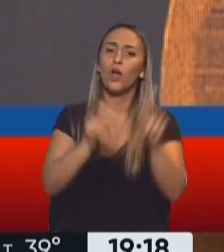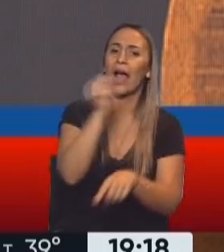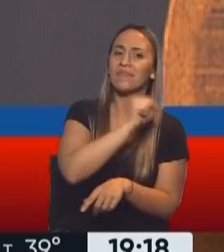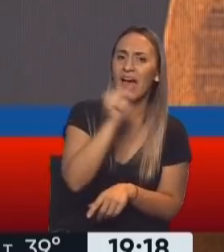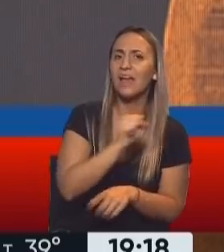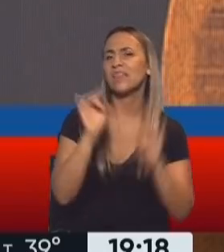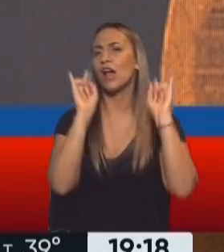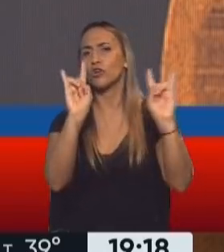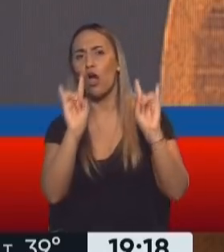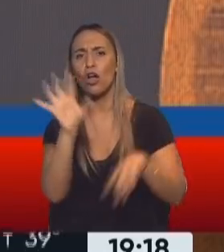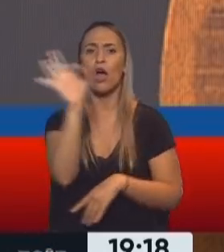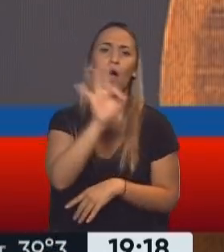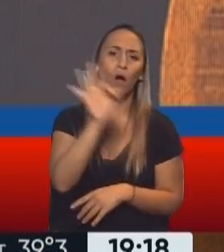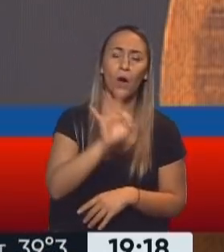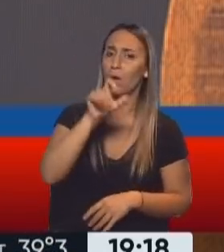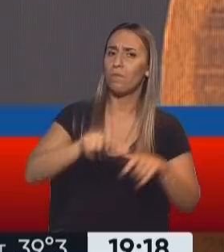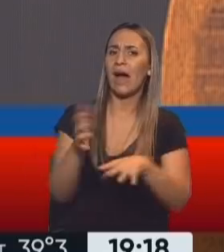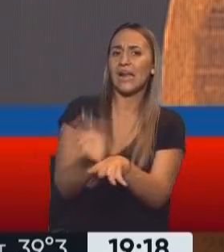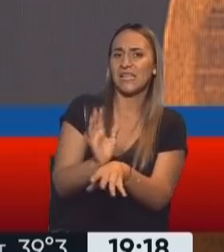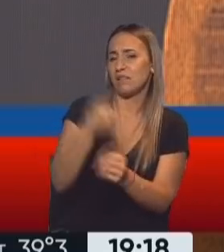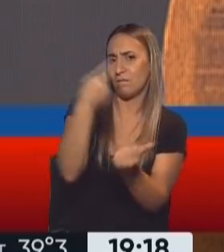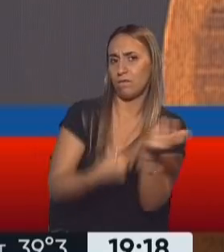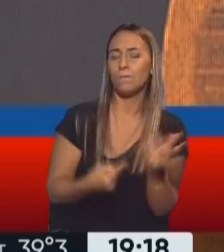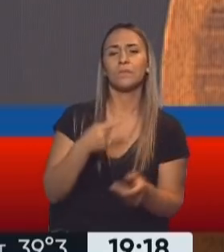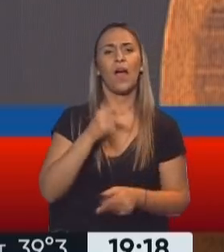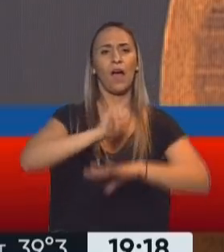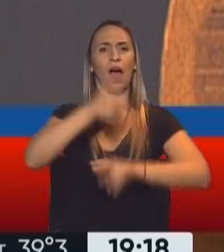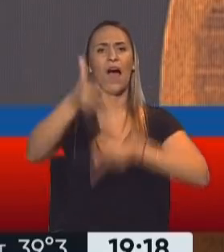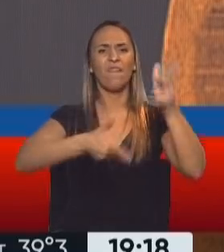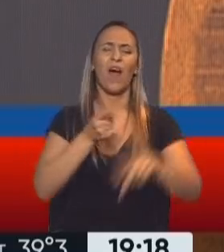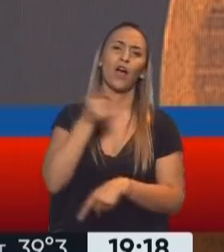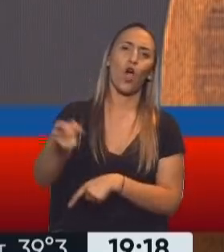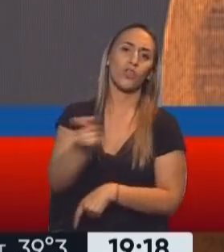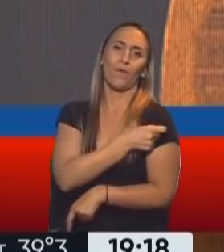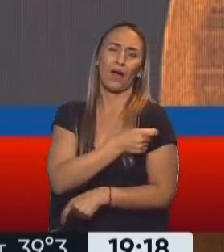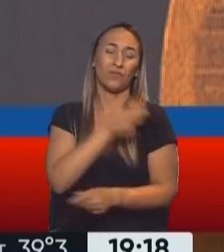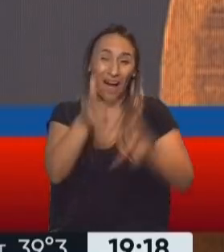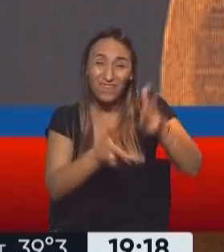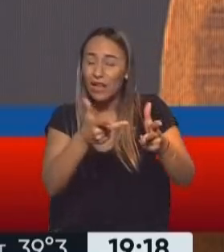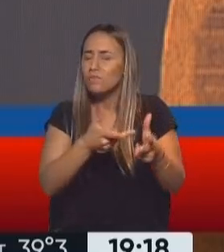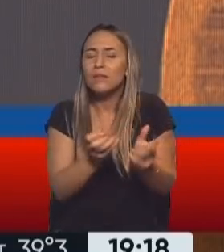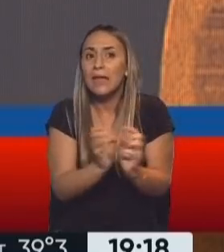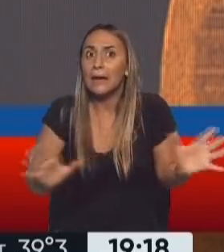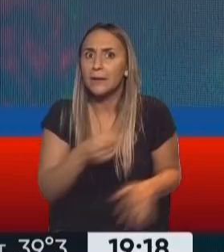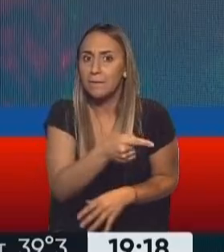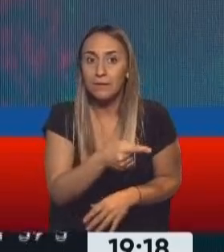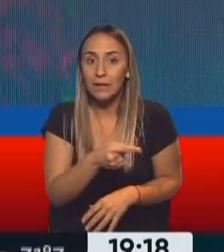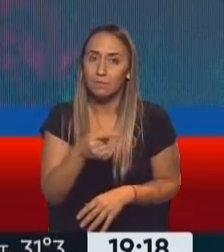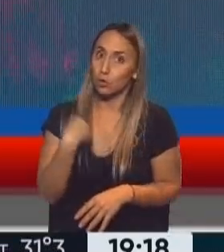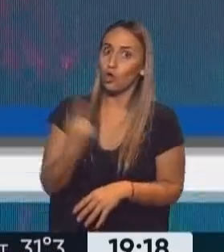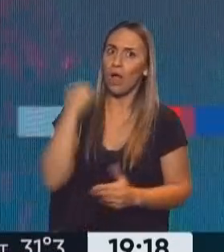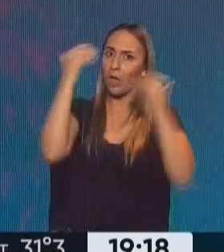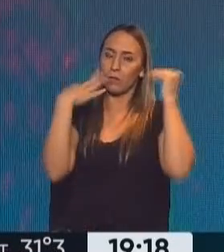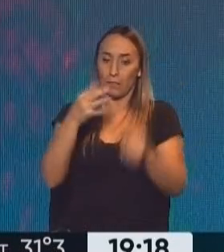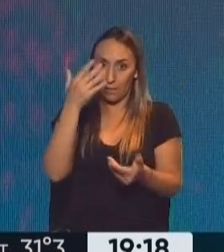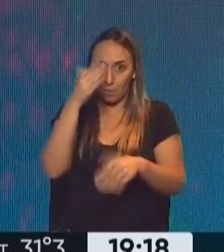rockeros o de artistas que están en contra de las vacunas y que dicen las barbaridades que dicen, realmente es para prestar atención. Gracias, doctor. Bueno, acaba